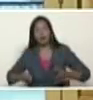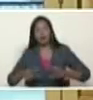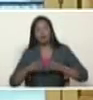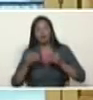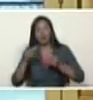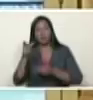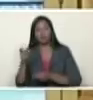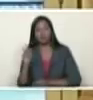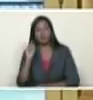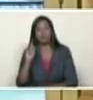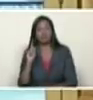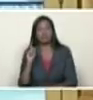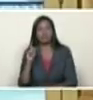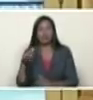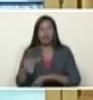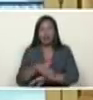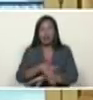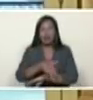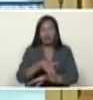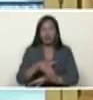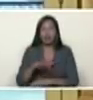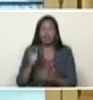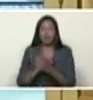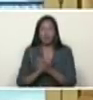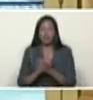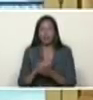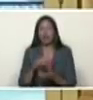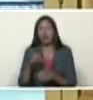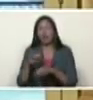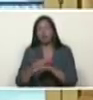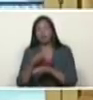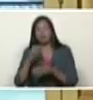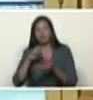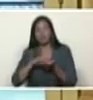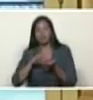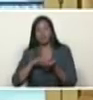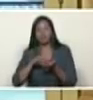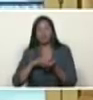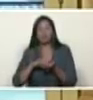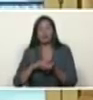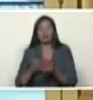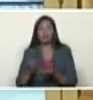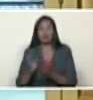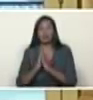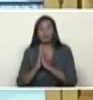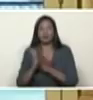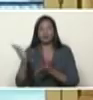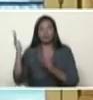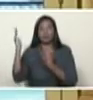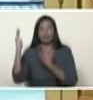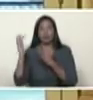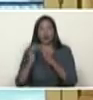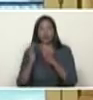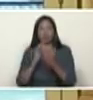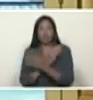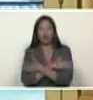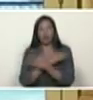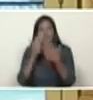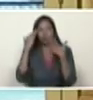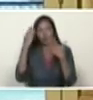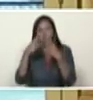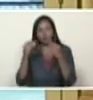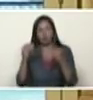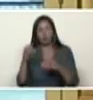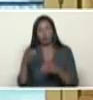aquellos que lo necesitan en la calle. Compañero Héctor Rodríguez, desde Miranda, tienes el pase, un gran abrazo y un gran saludo,